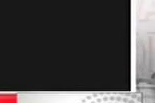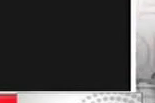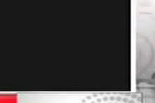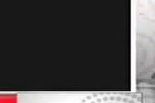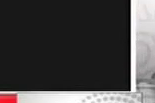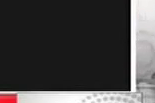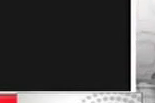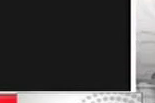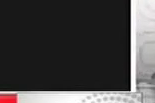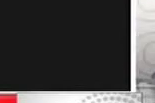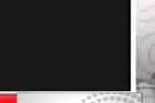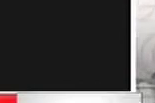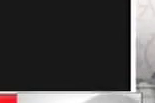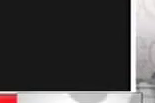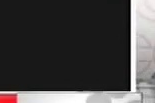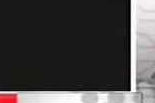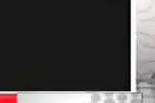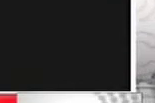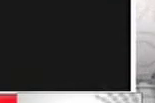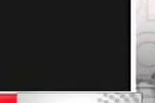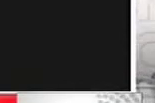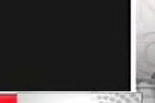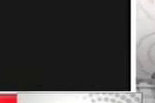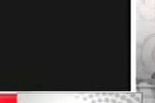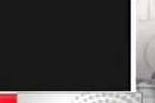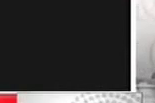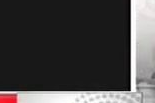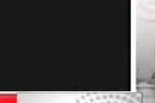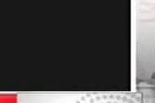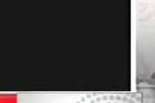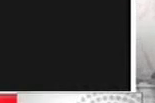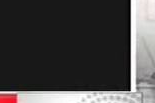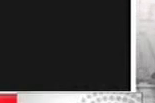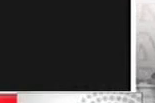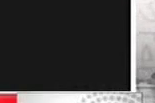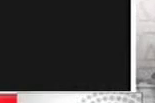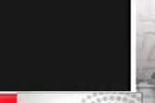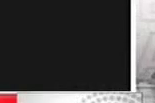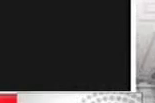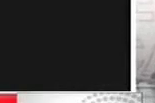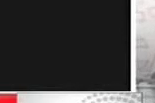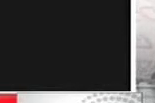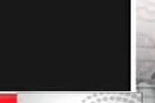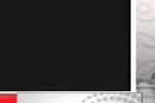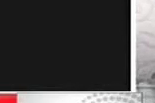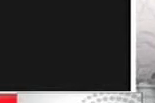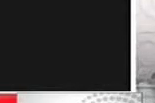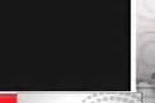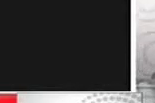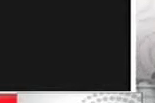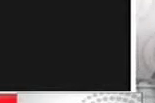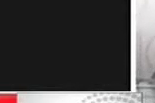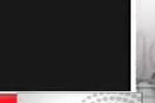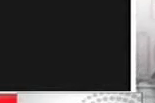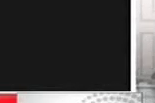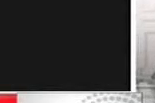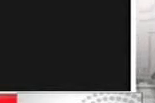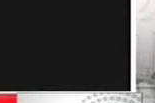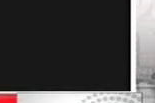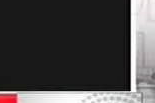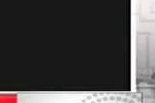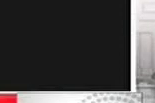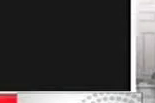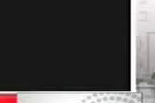hospitales de envergadura en sus regiones, están en plena ejecución. Que además tenemos también en este